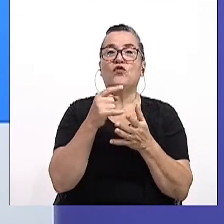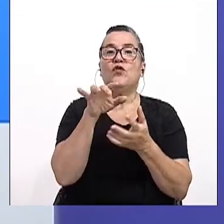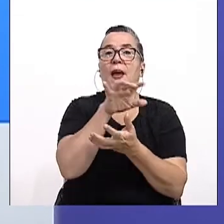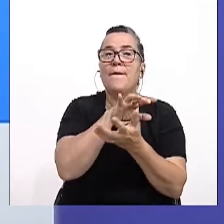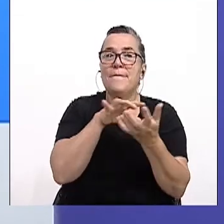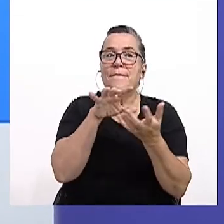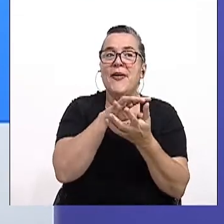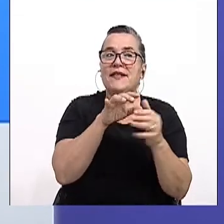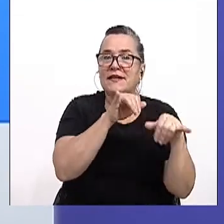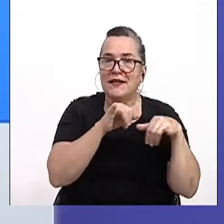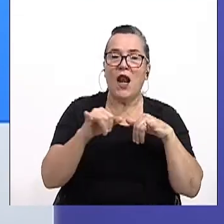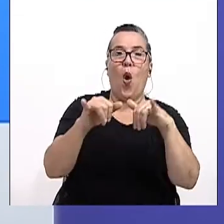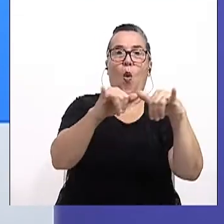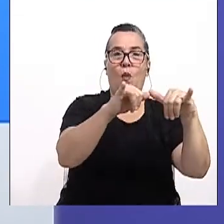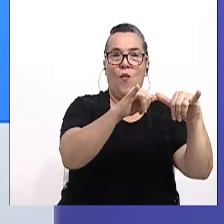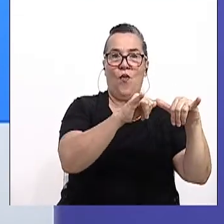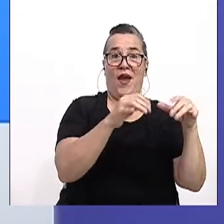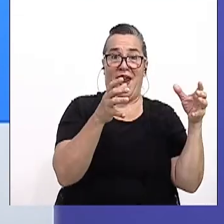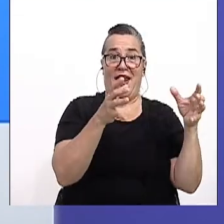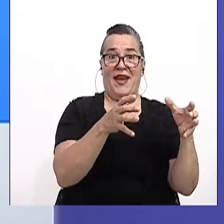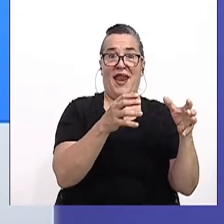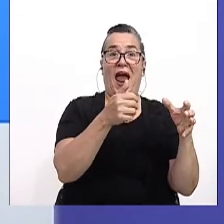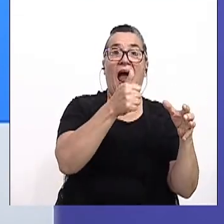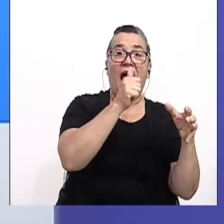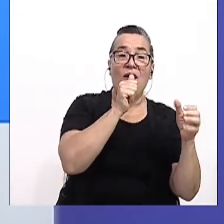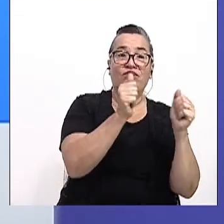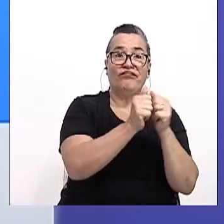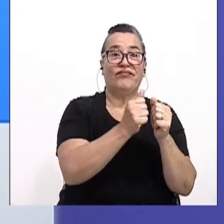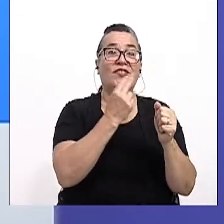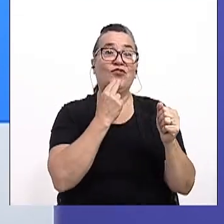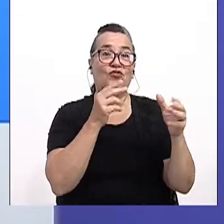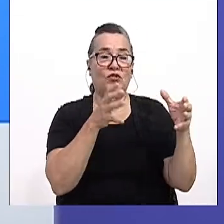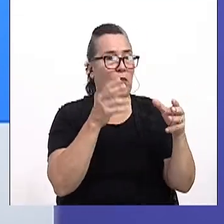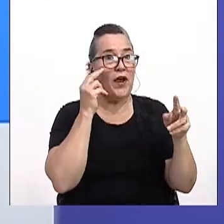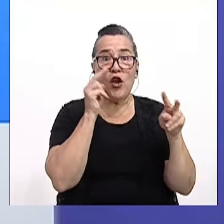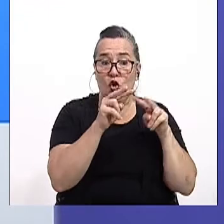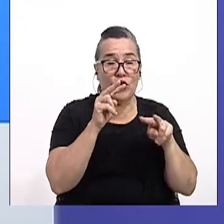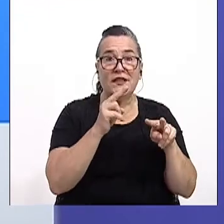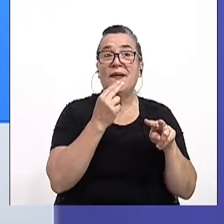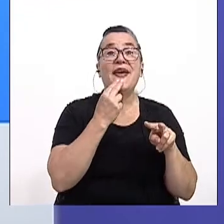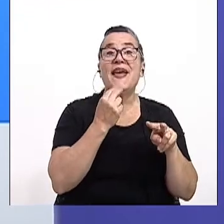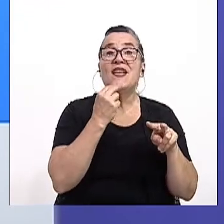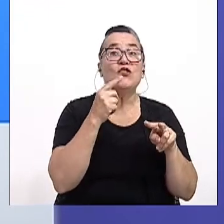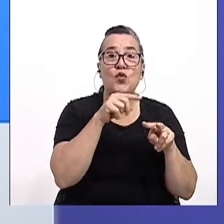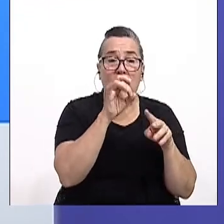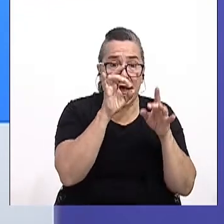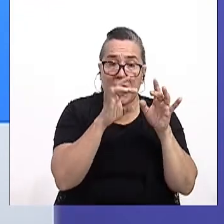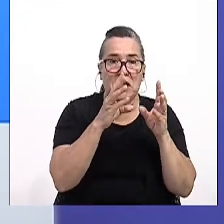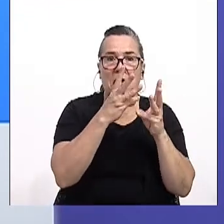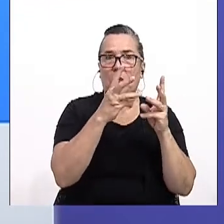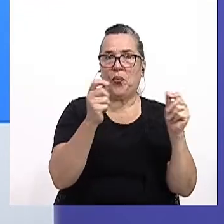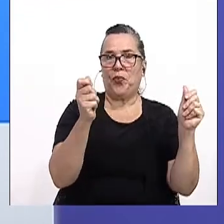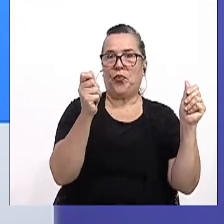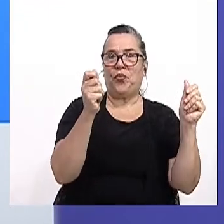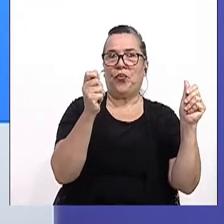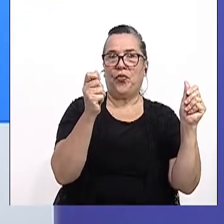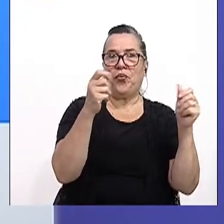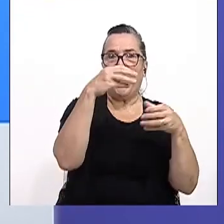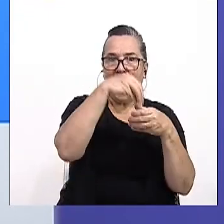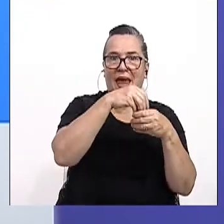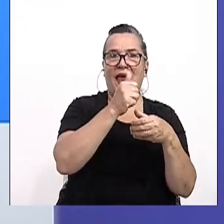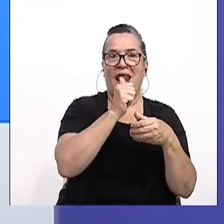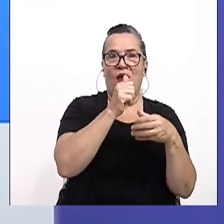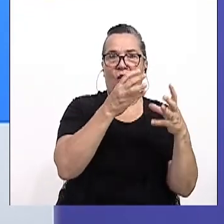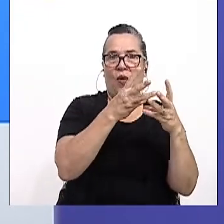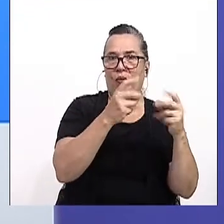mezcla homogénea, ¿verdad? Porque no voy a ver los pequeños cristales de azúcar. Tienen que disolverse